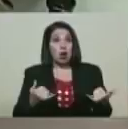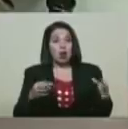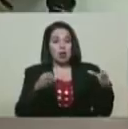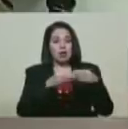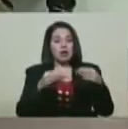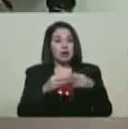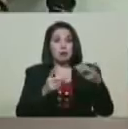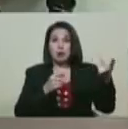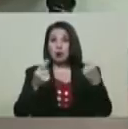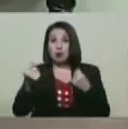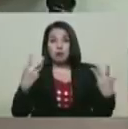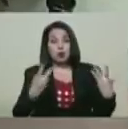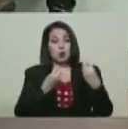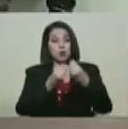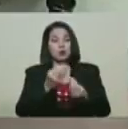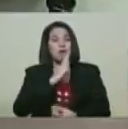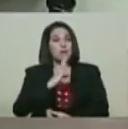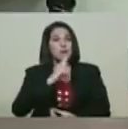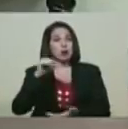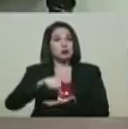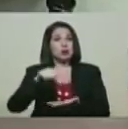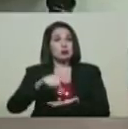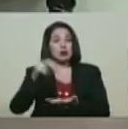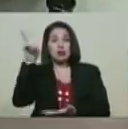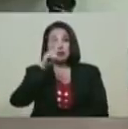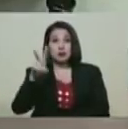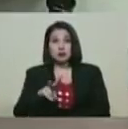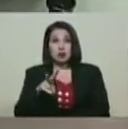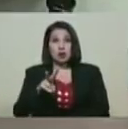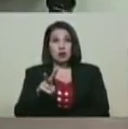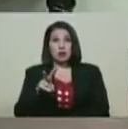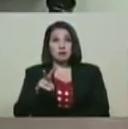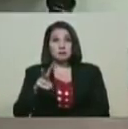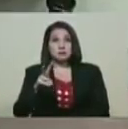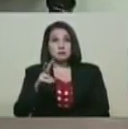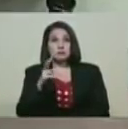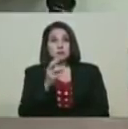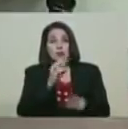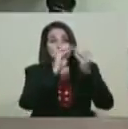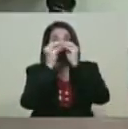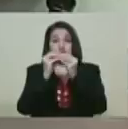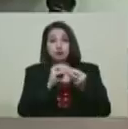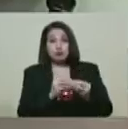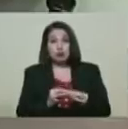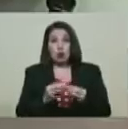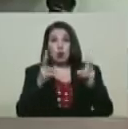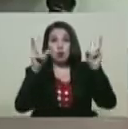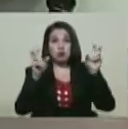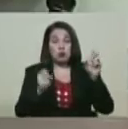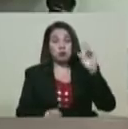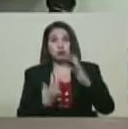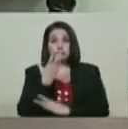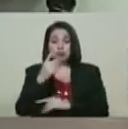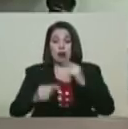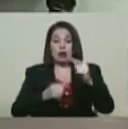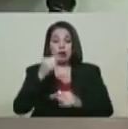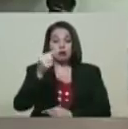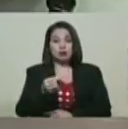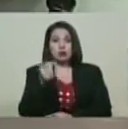económico, junto al Banco Central de Venezuela y la Asamblea Nacional Constituyente, haga una reactualización y la próxima